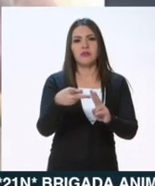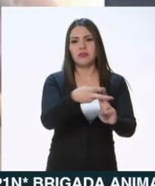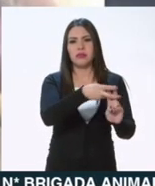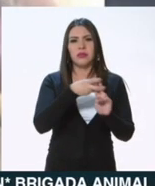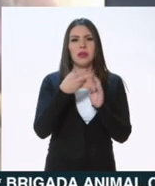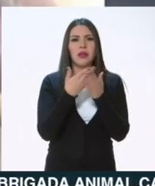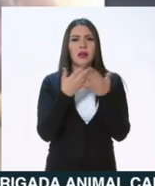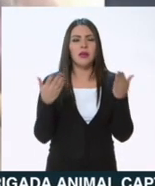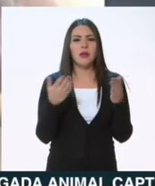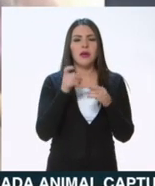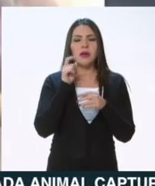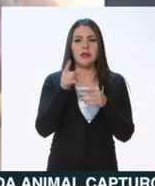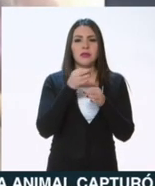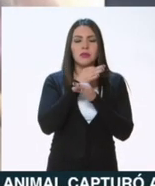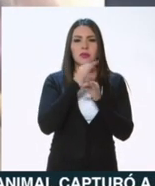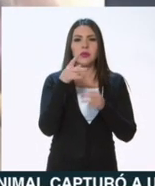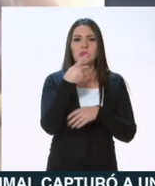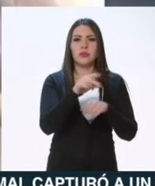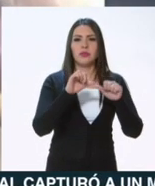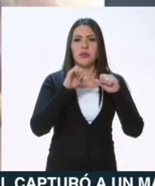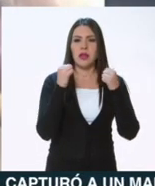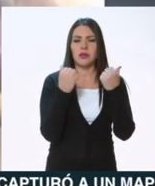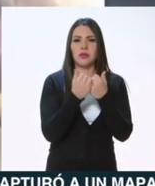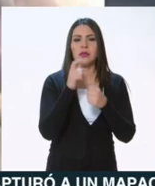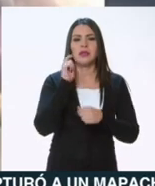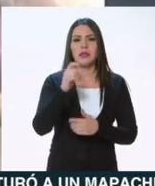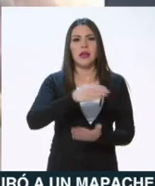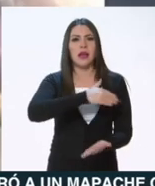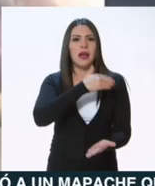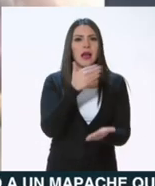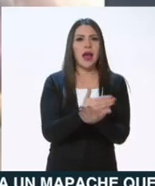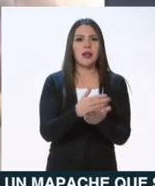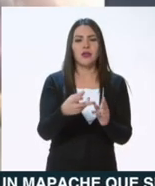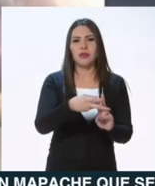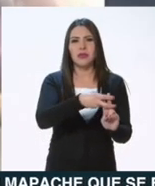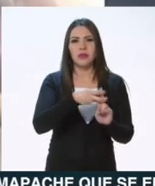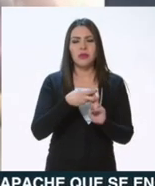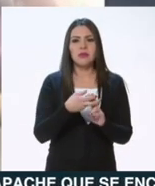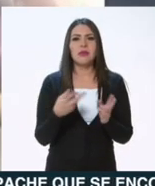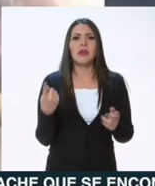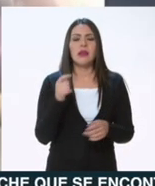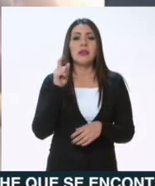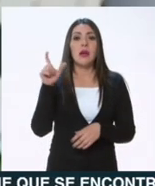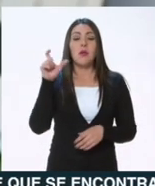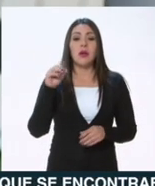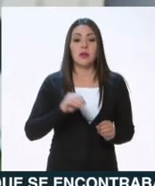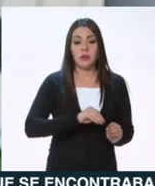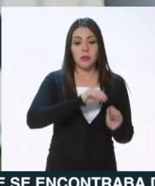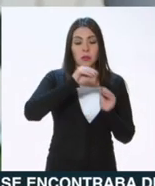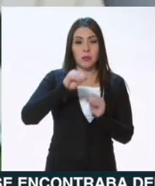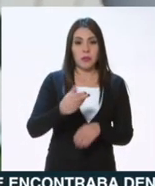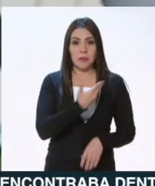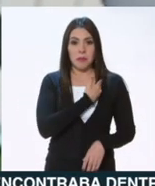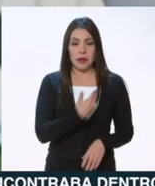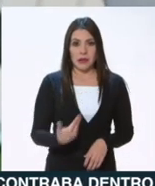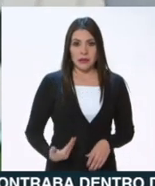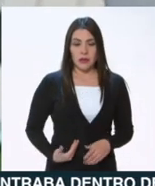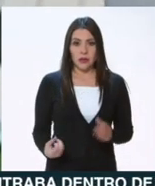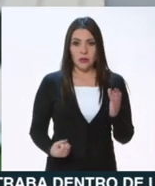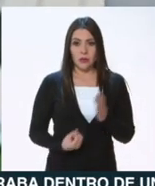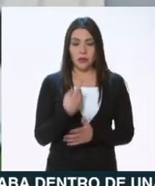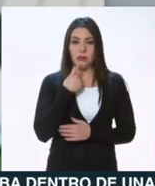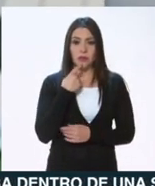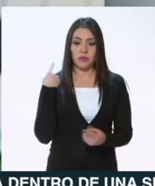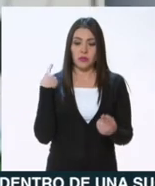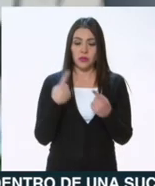la organización que usted encabeza, Alto al Secuestro, pues ¿cómo va el secuestro desde que Andrés Manuel López Obrador rindió protesta? Ya 2